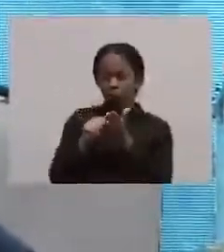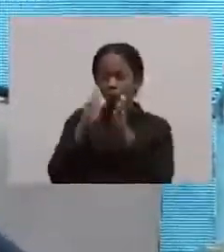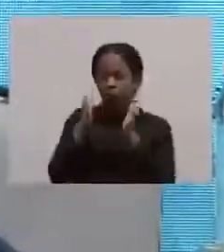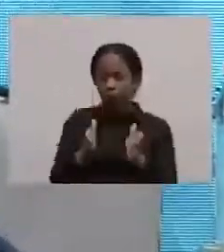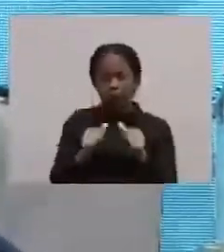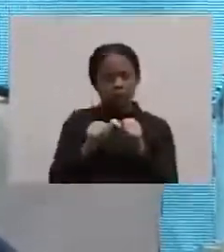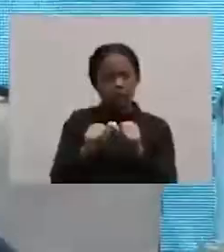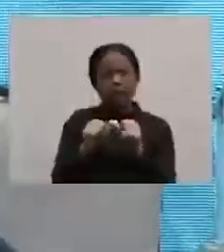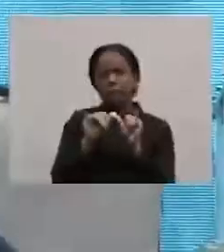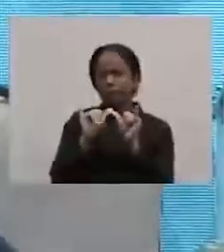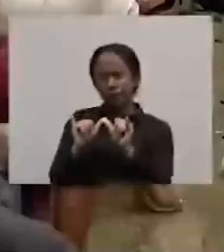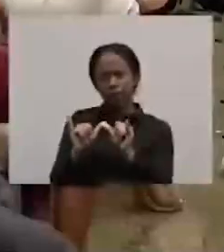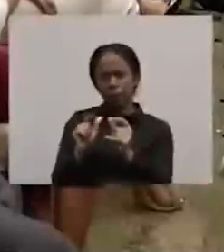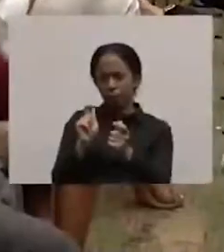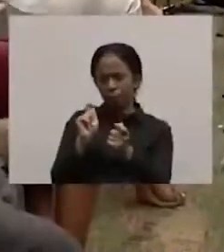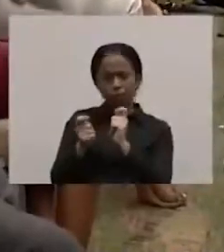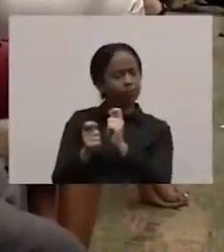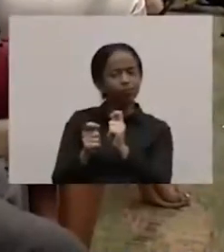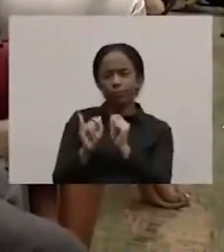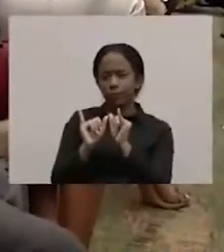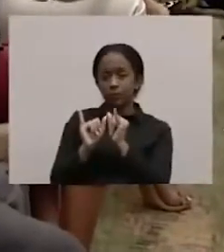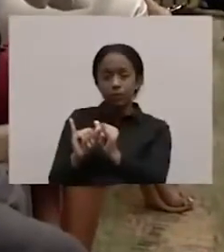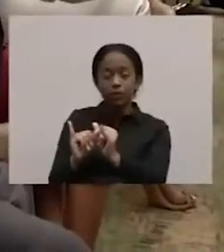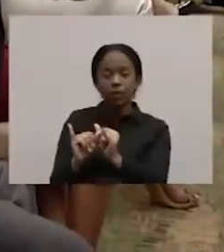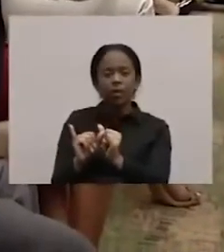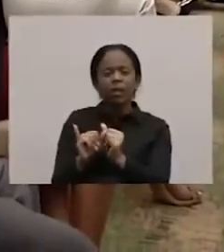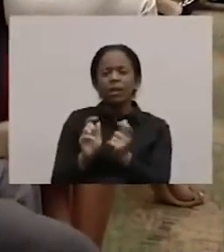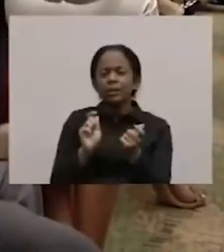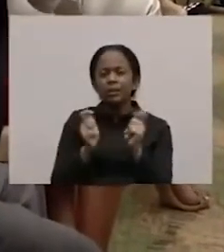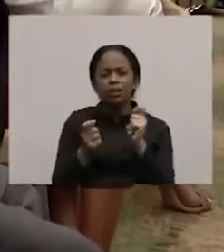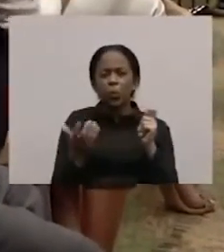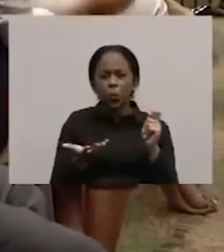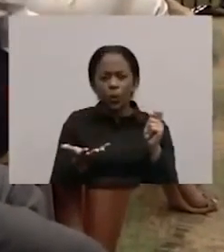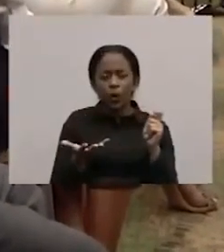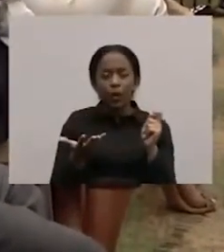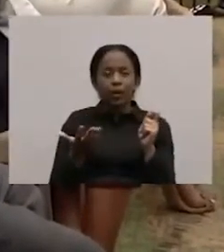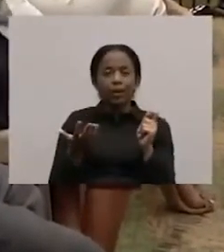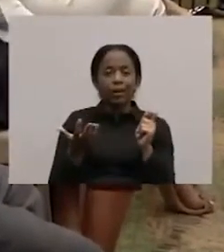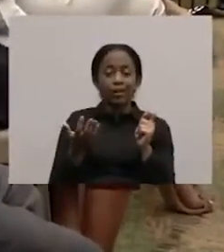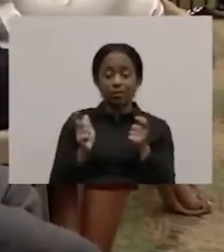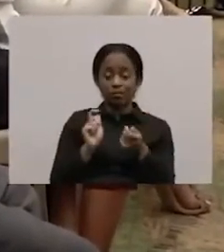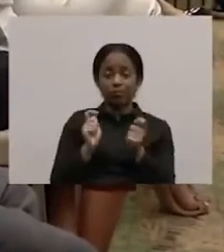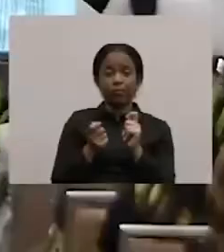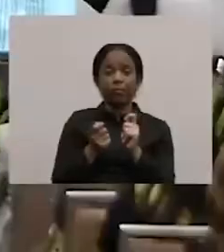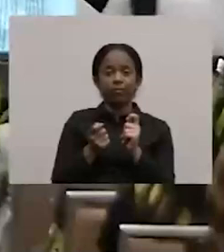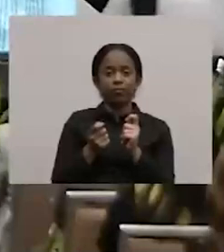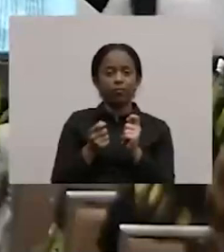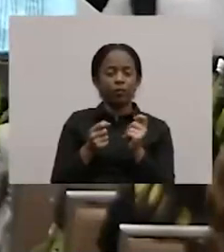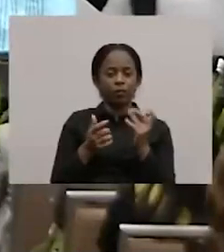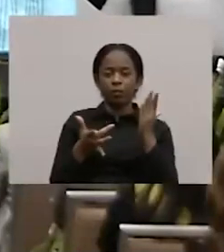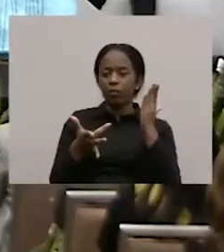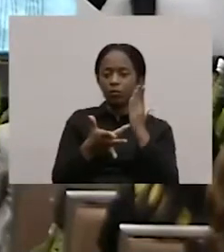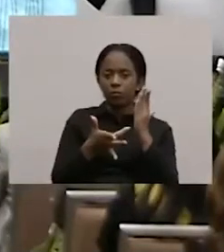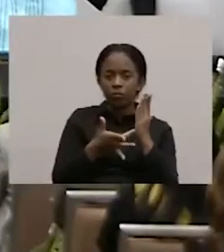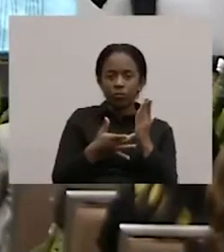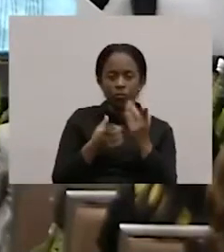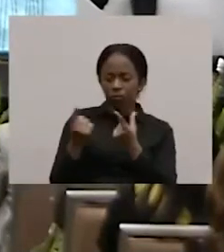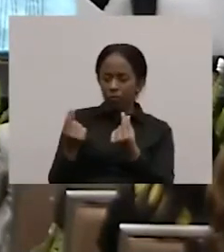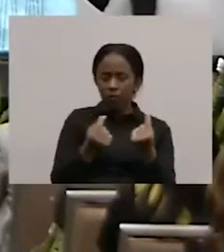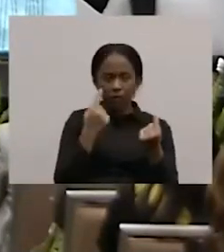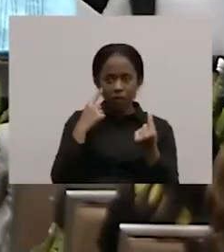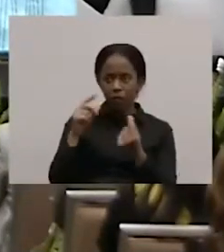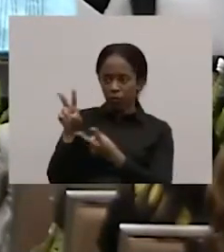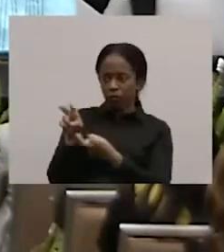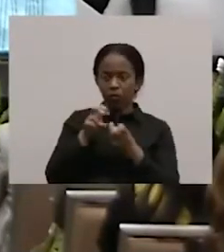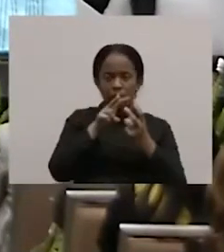siendo exactamente igual. ¿Qué cambió? Cambió los instrumentos utilizados para transmitir